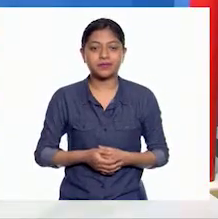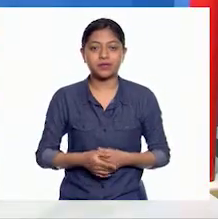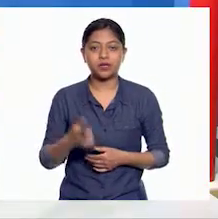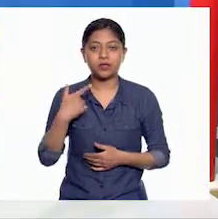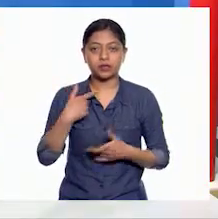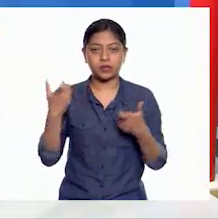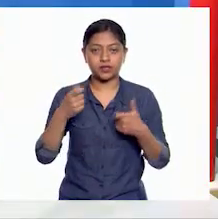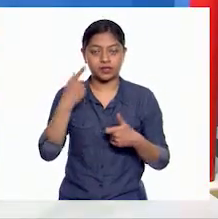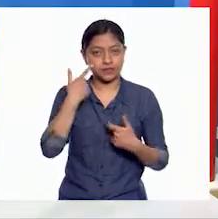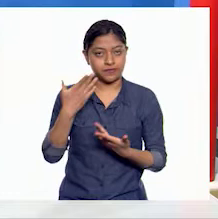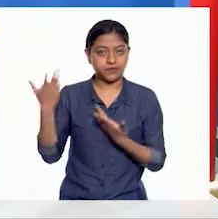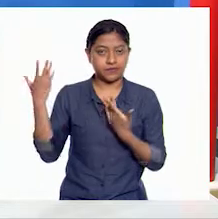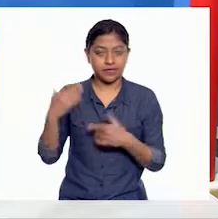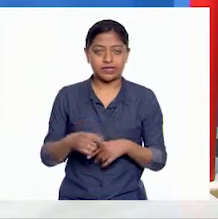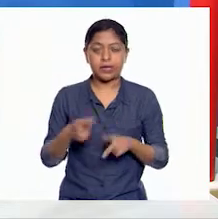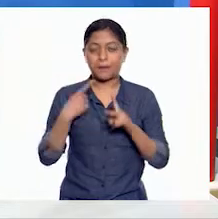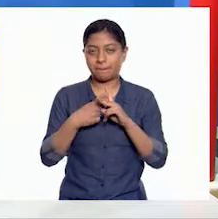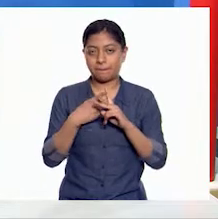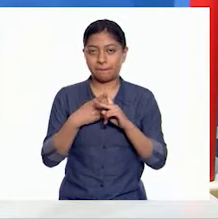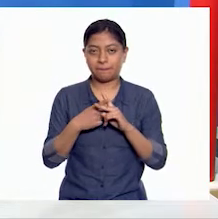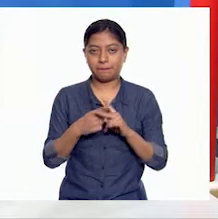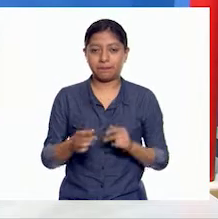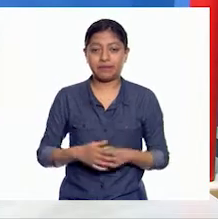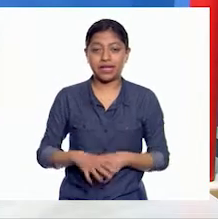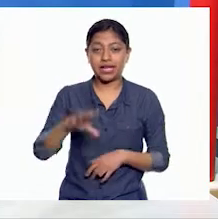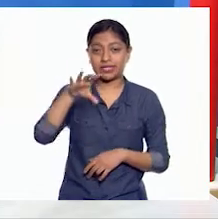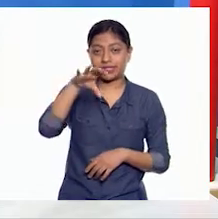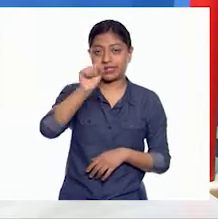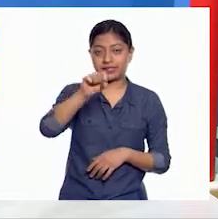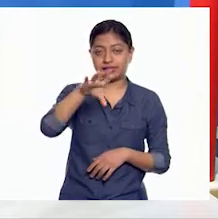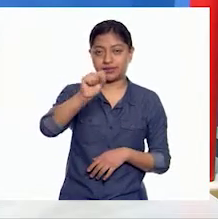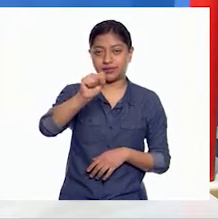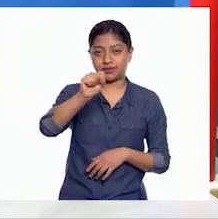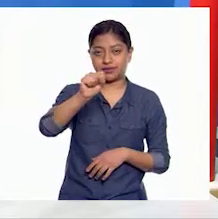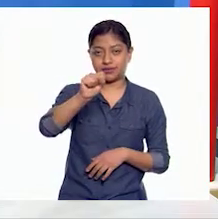hacer la siguiente operación. 60